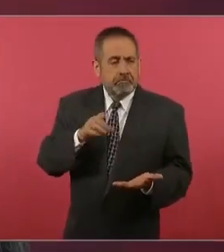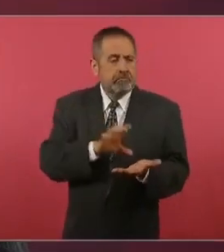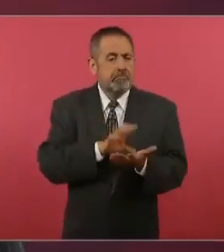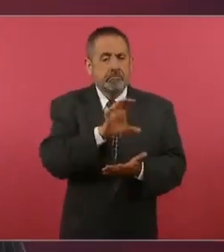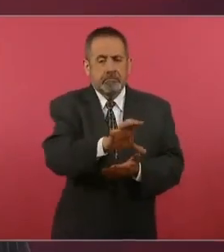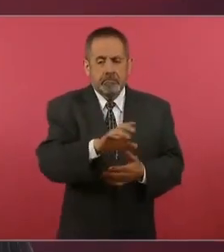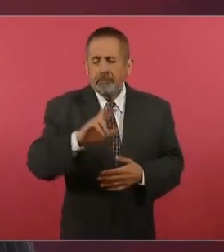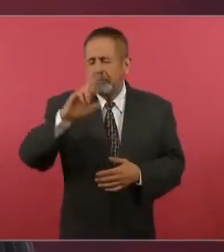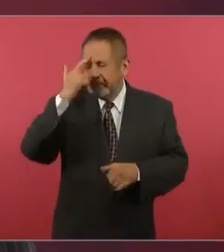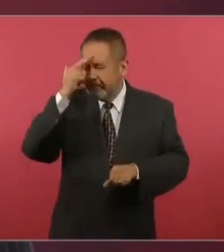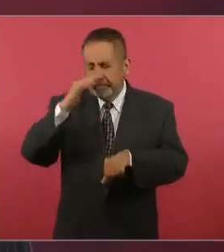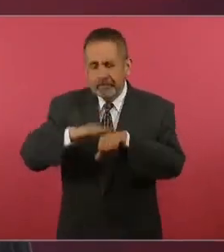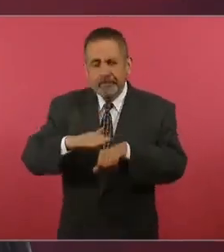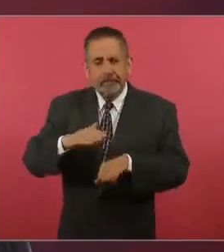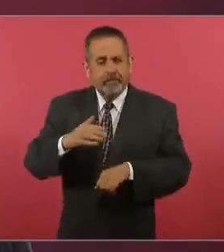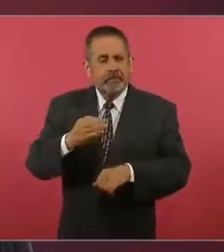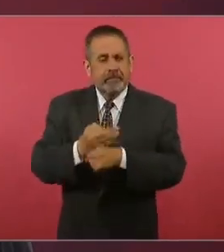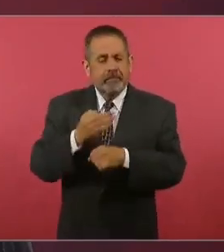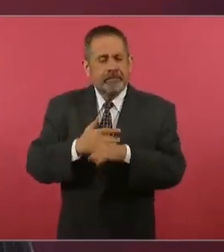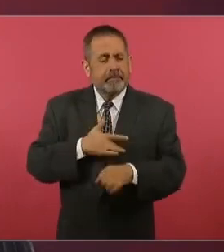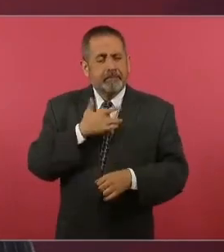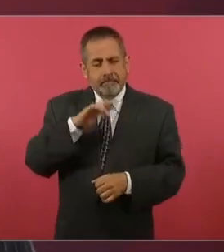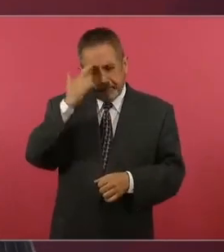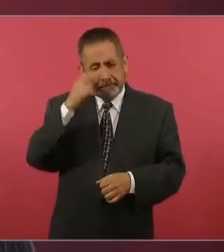la memoria o se me viene a la cabeza